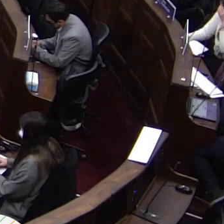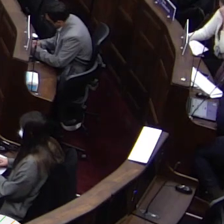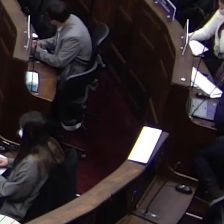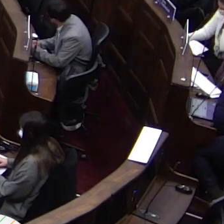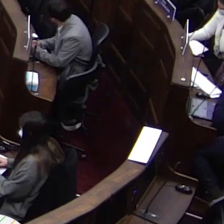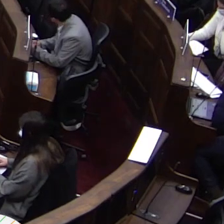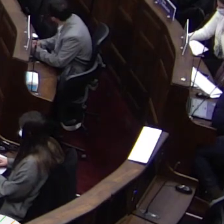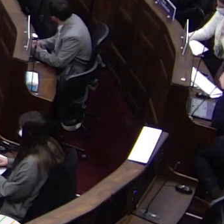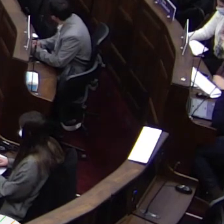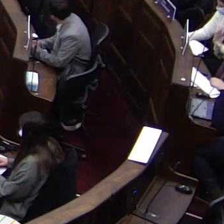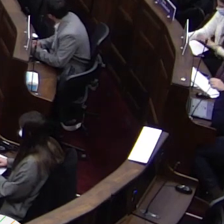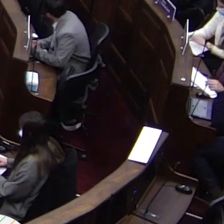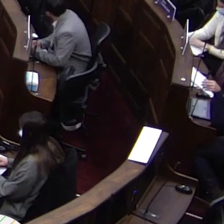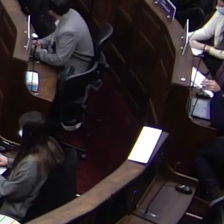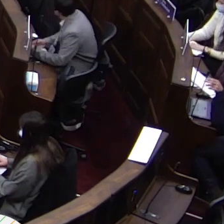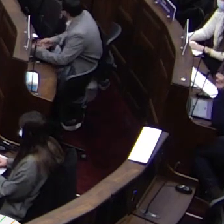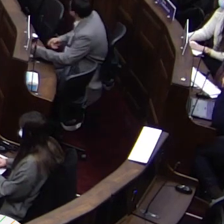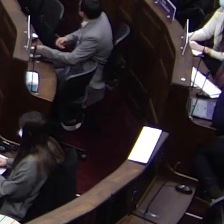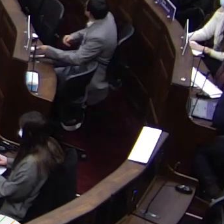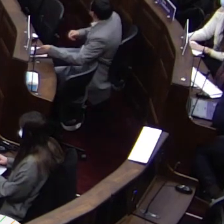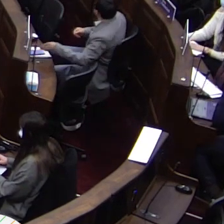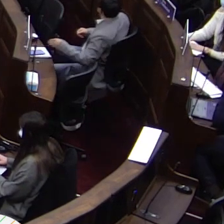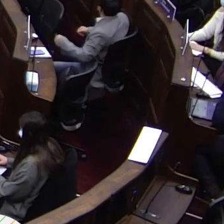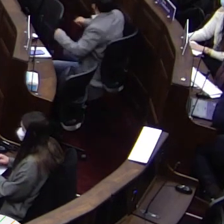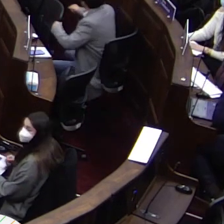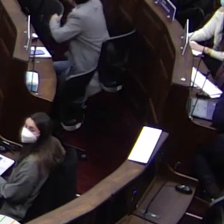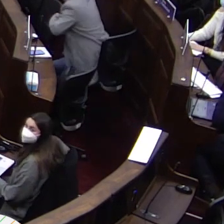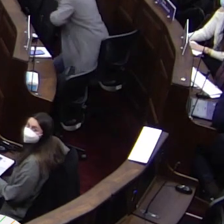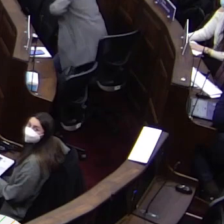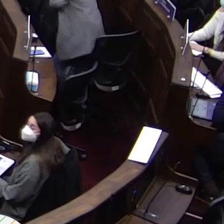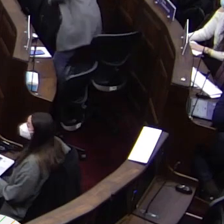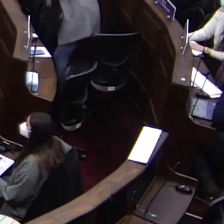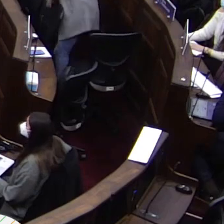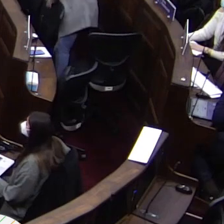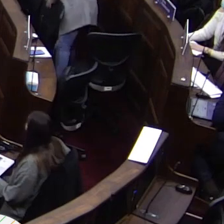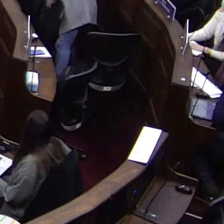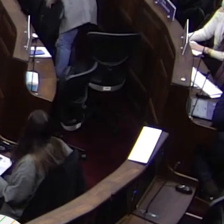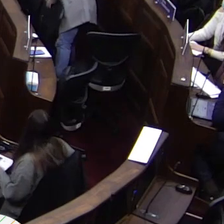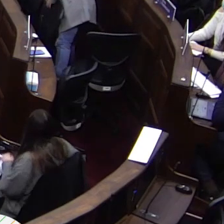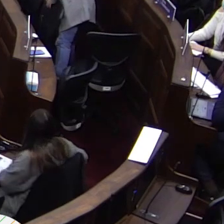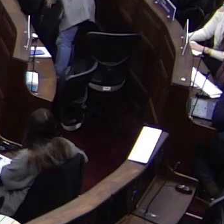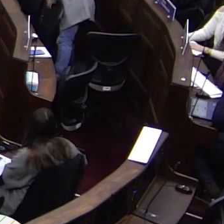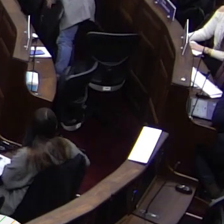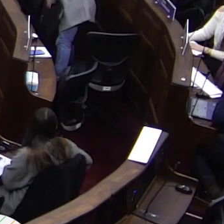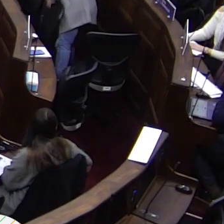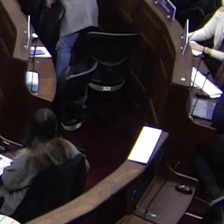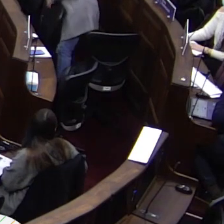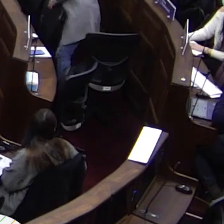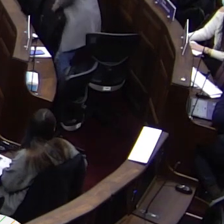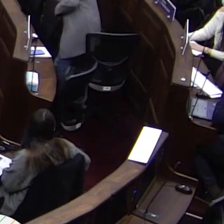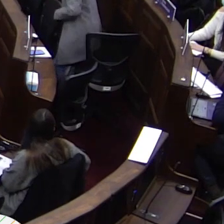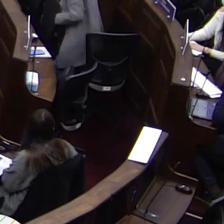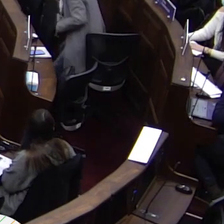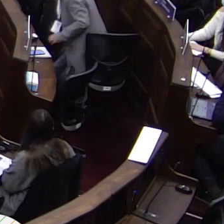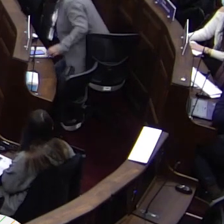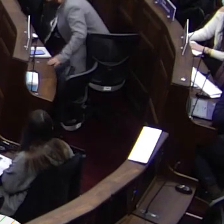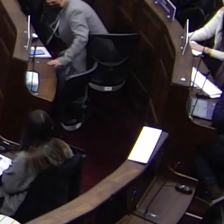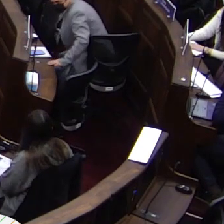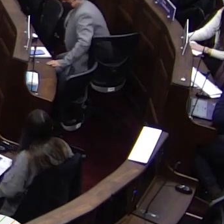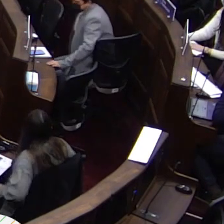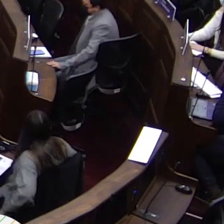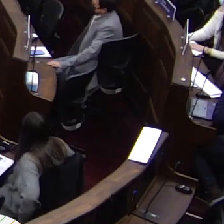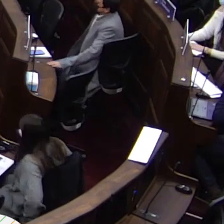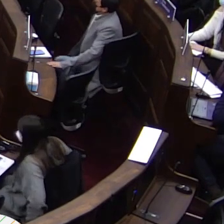deberá identificarse el votante, ustedes, y los nombres de sus preferencias. La identificación del votante